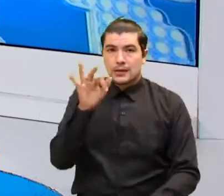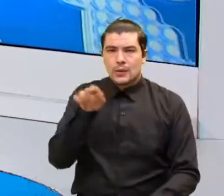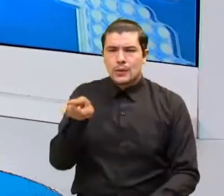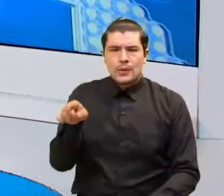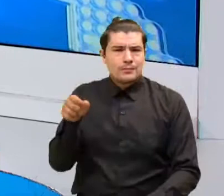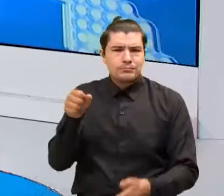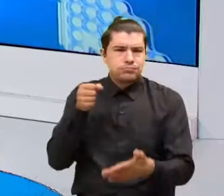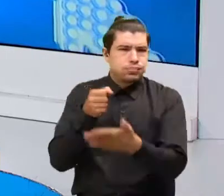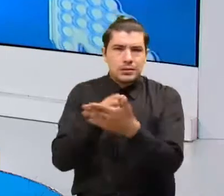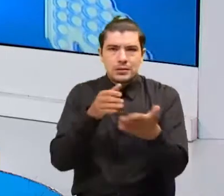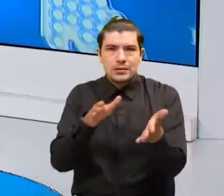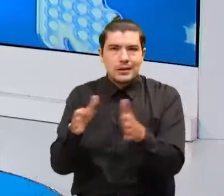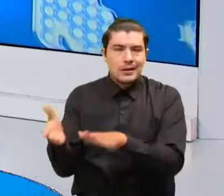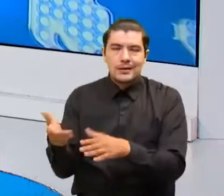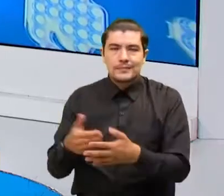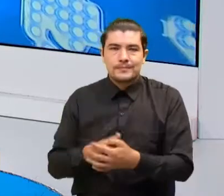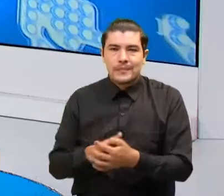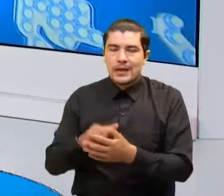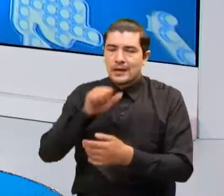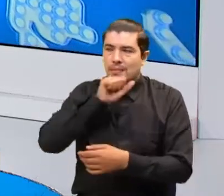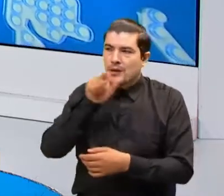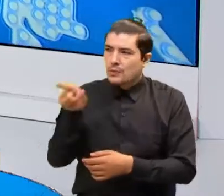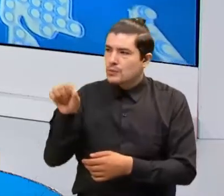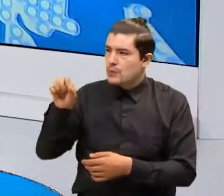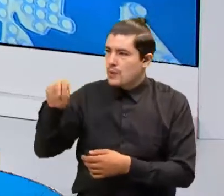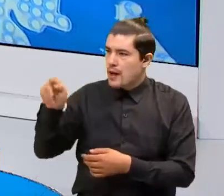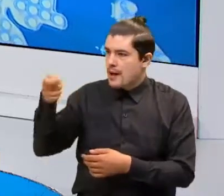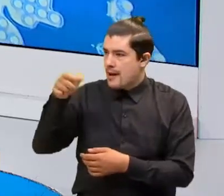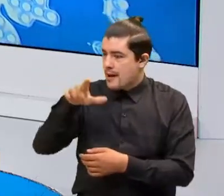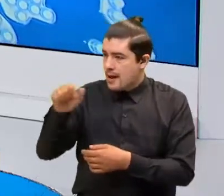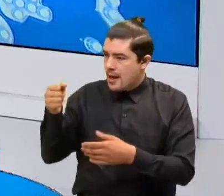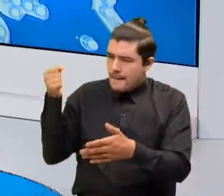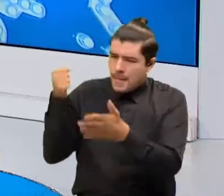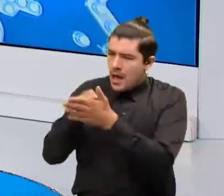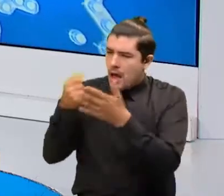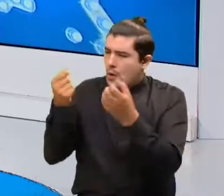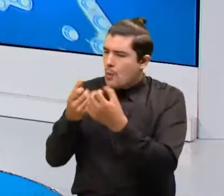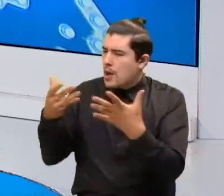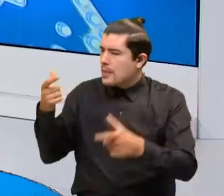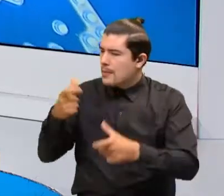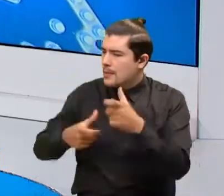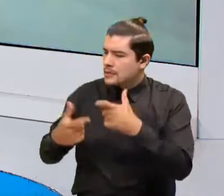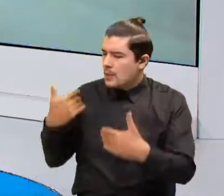tardes. ¿Cuántos heridos o cuántos accidentes se han presentado hasta el momento?